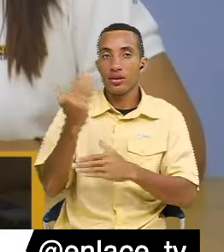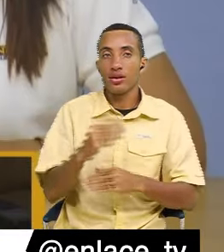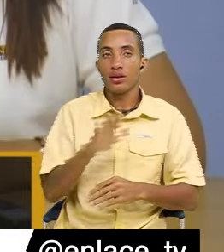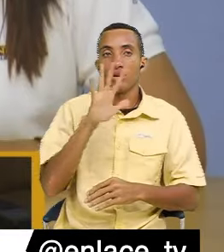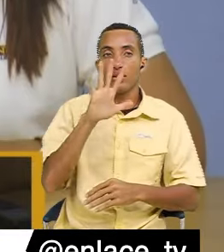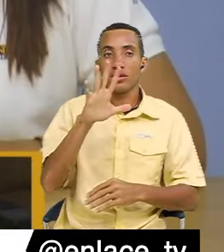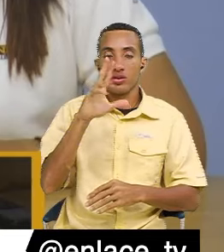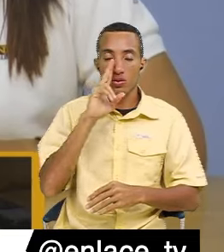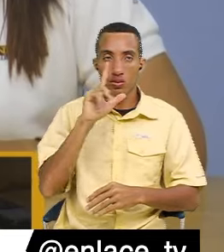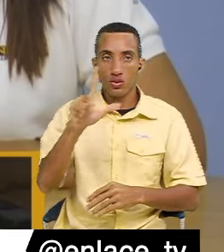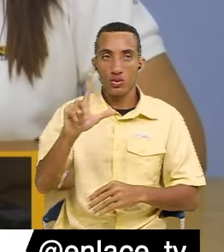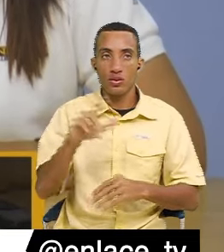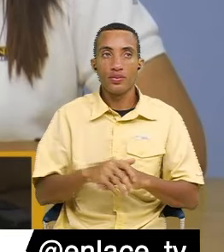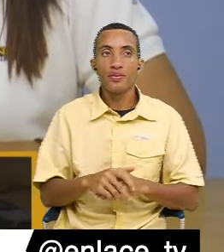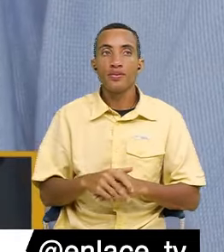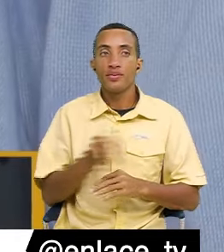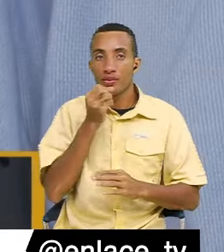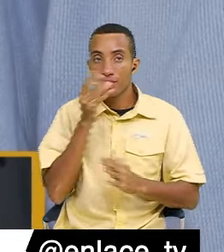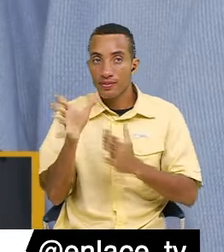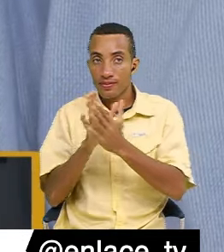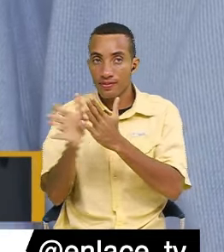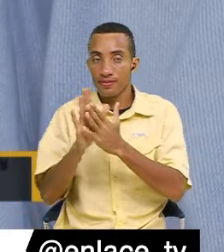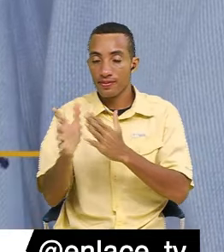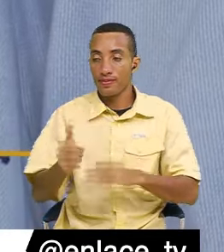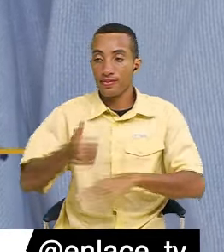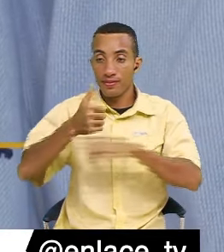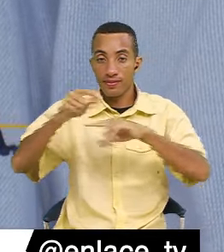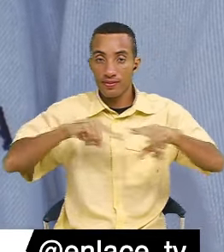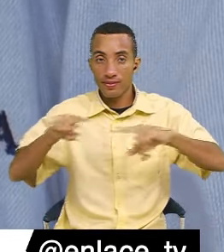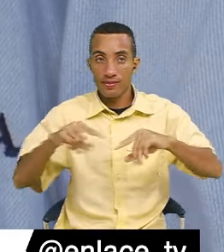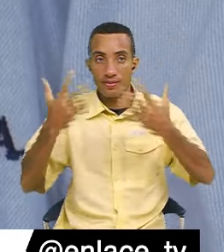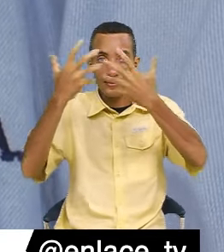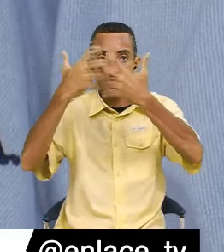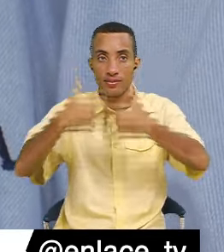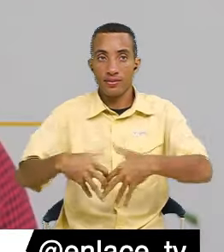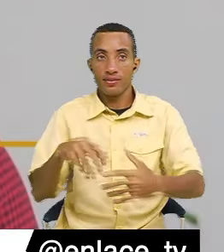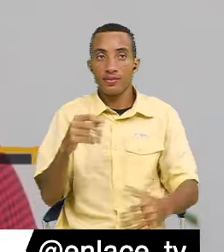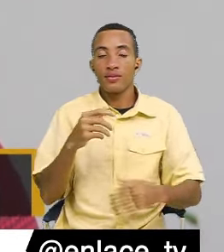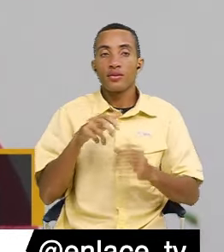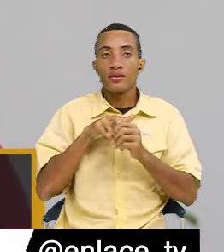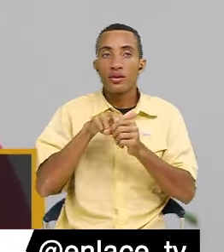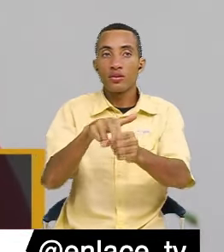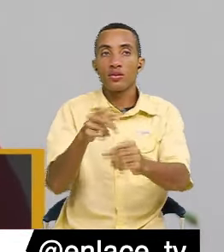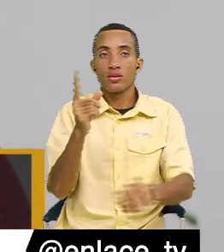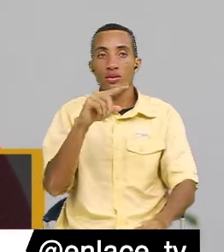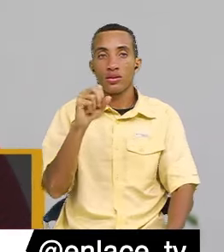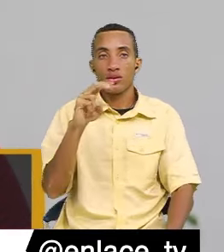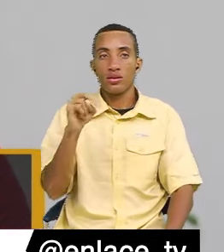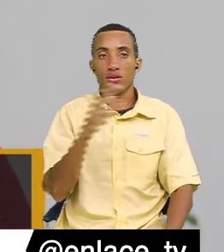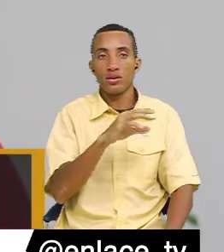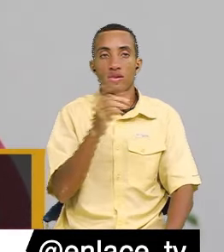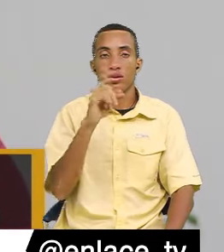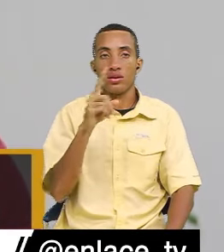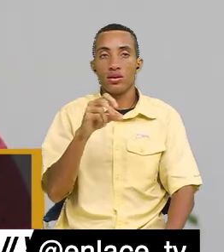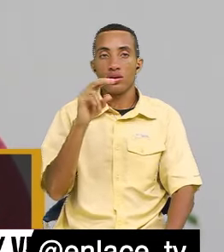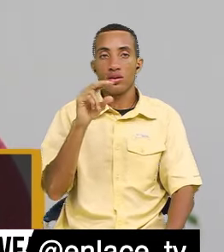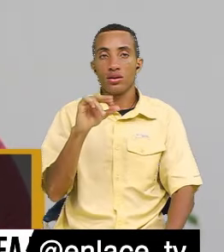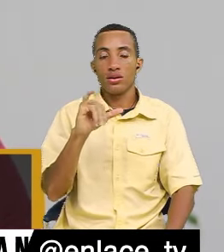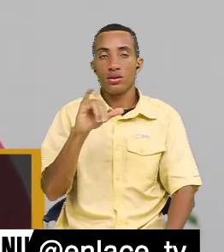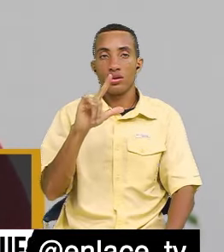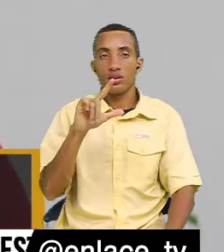intimidaciones denunciadas por Jorge León, dirigente de la empresa Trans San Silvestre, esto dijo el mandatario encargado de los barranqueños, Diego Acosta Osorio.